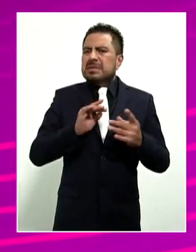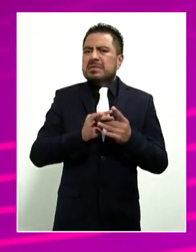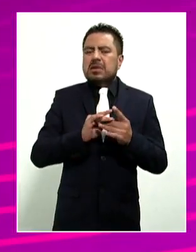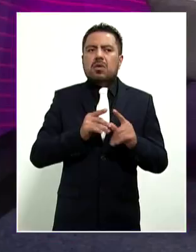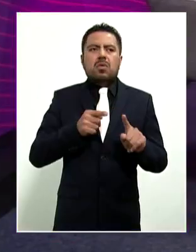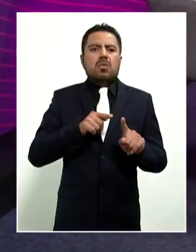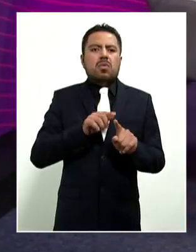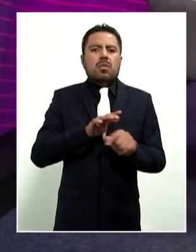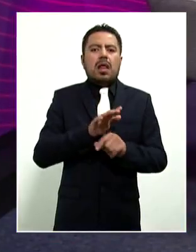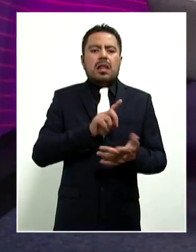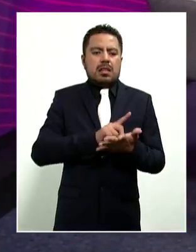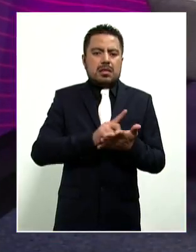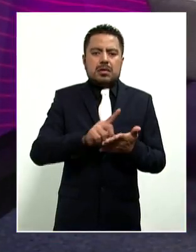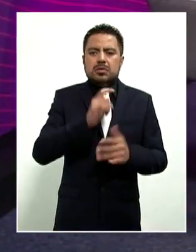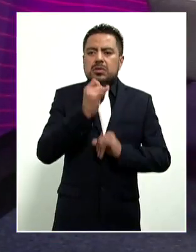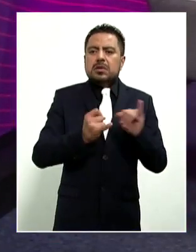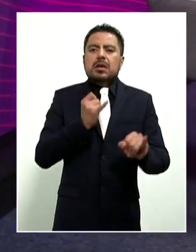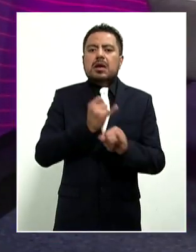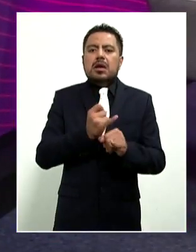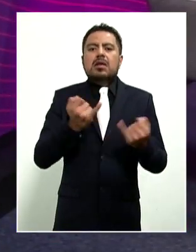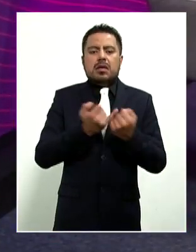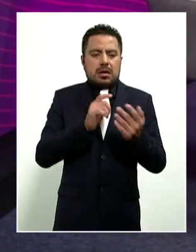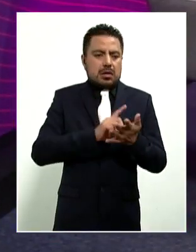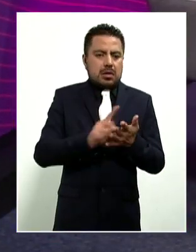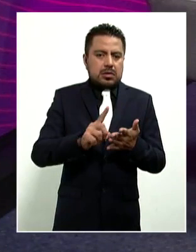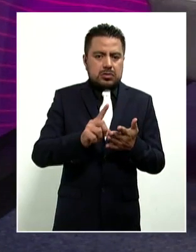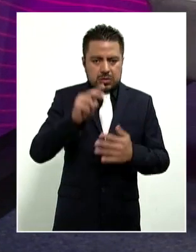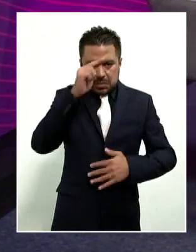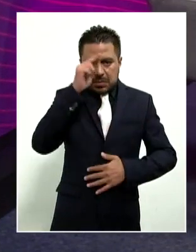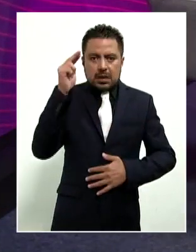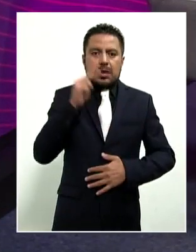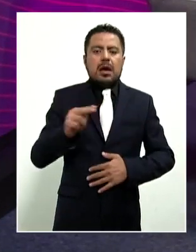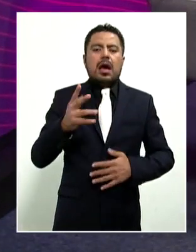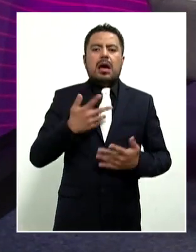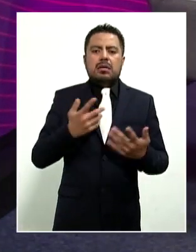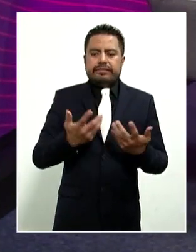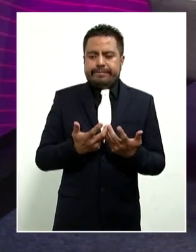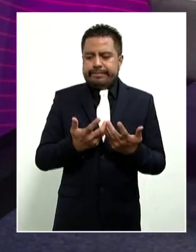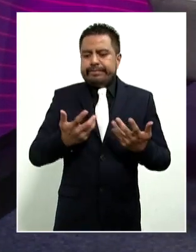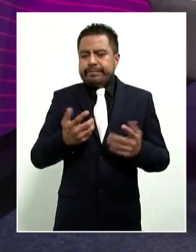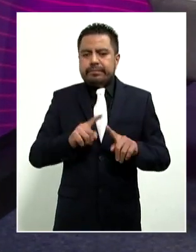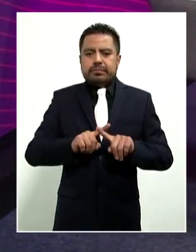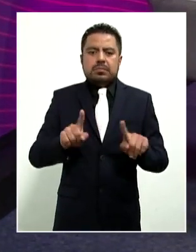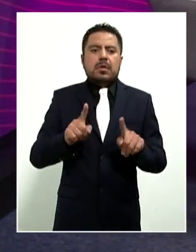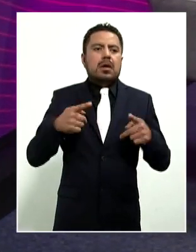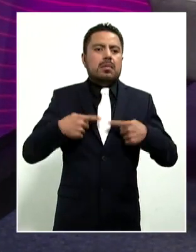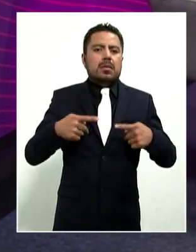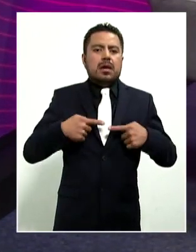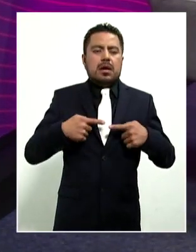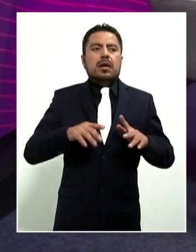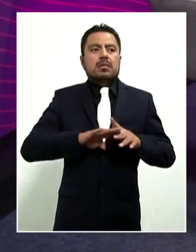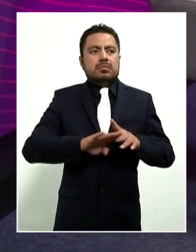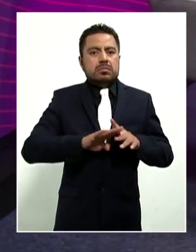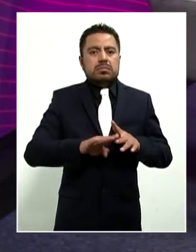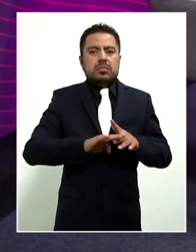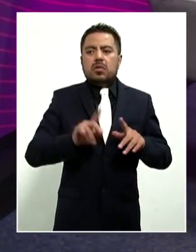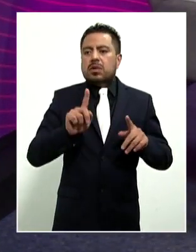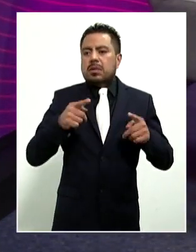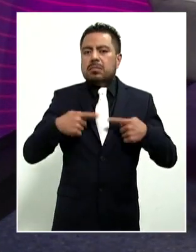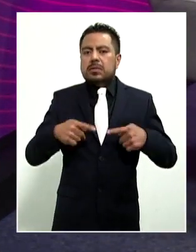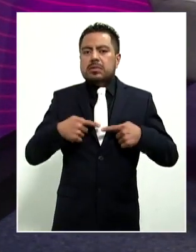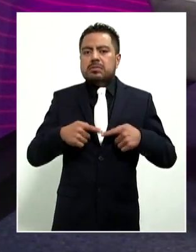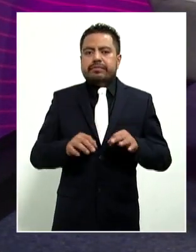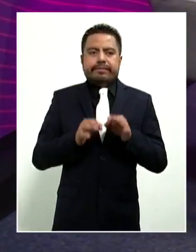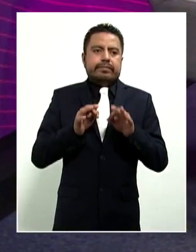en el derecho internacional y también en el derecho mexicano se hace una distinción entre una persona migrante y una persona